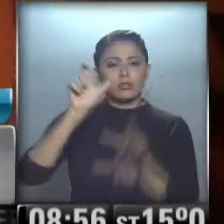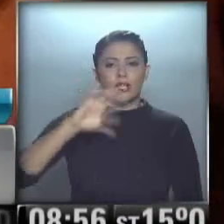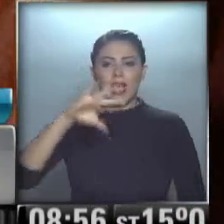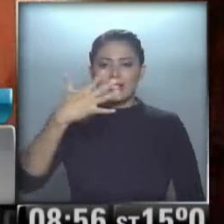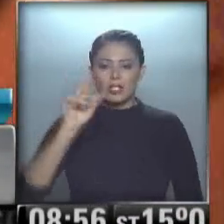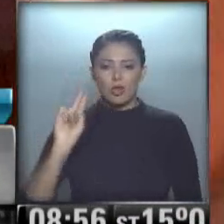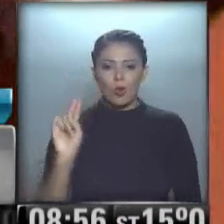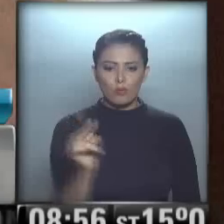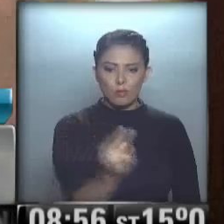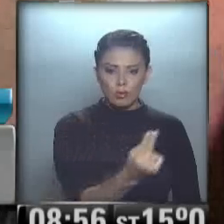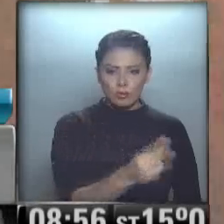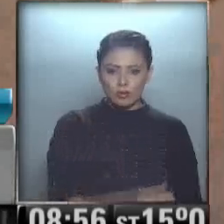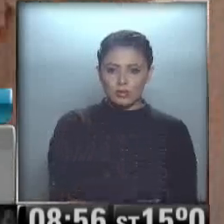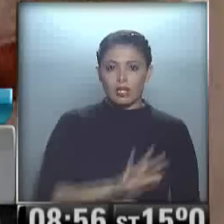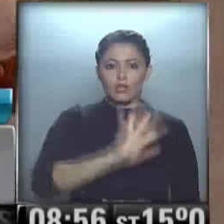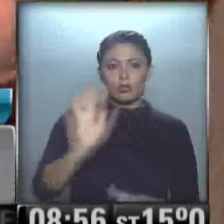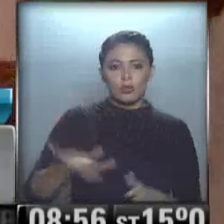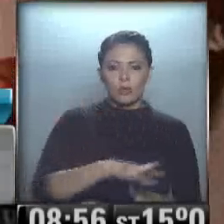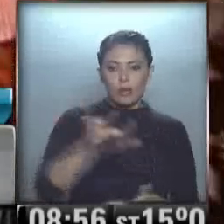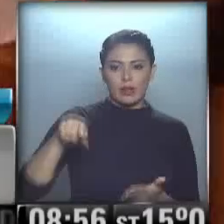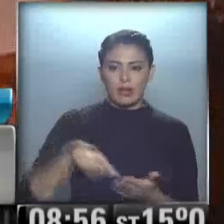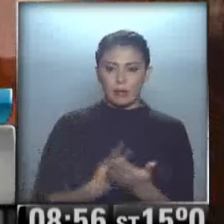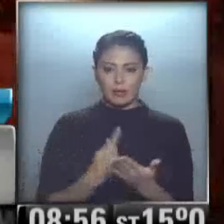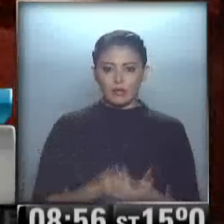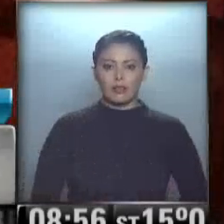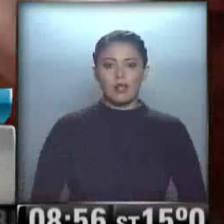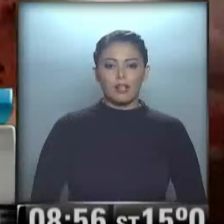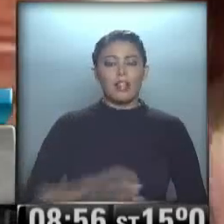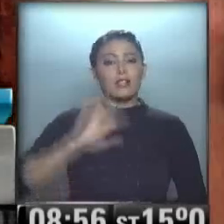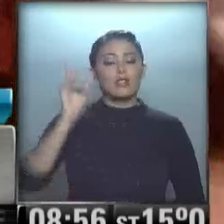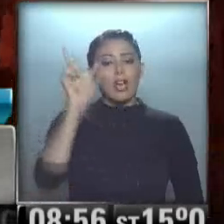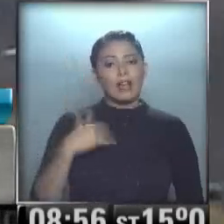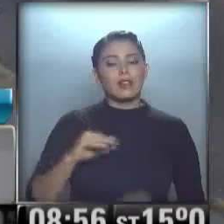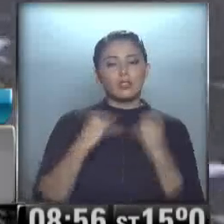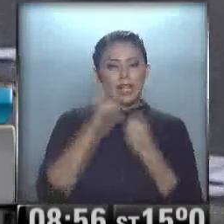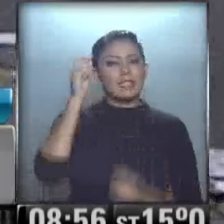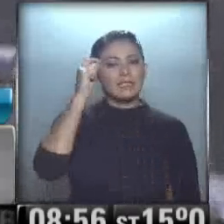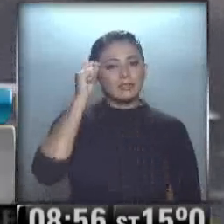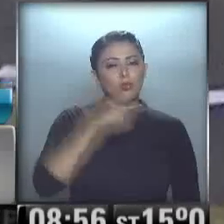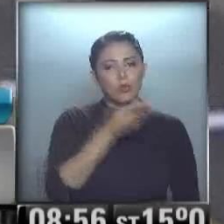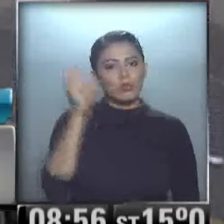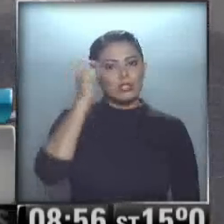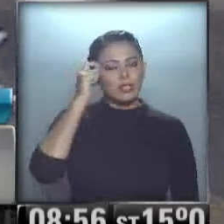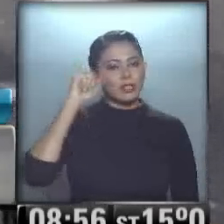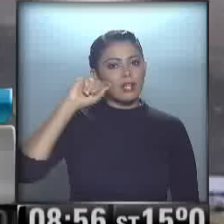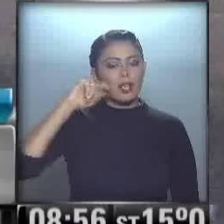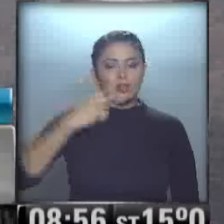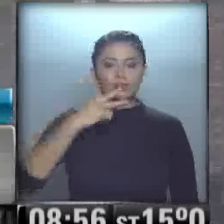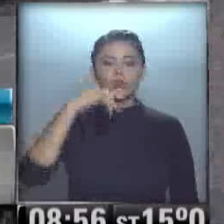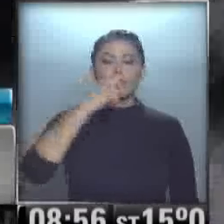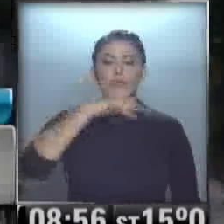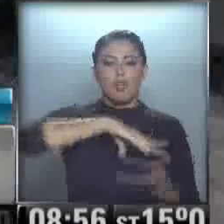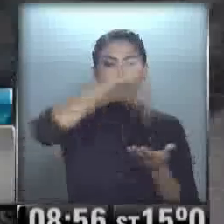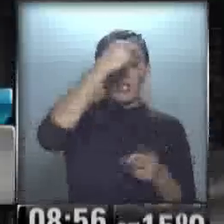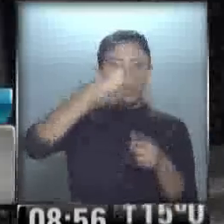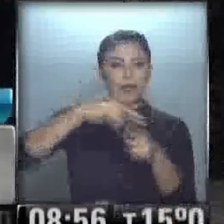personas en el ámbito de la capital Federal en todo el país hubo 32 en la zona de obelisco y